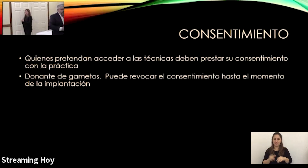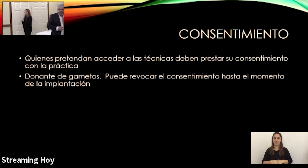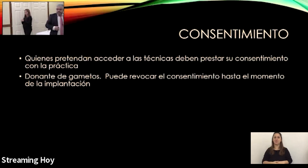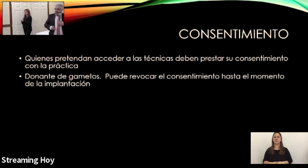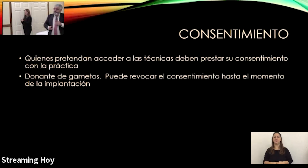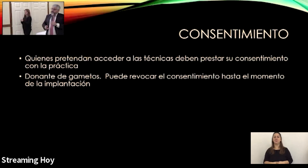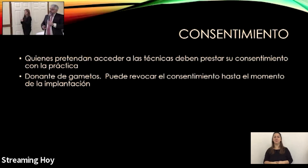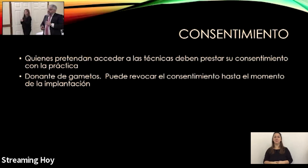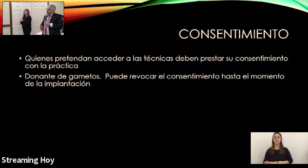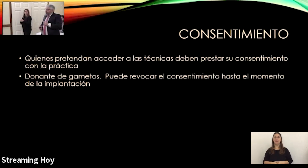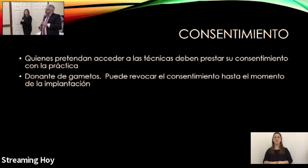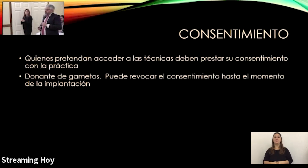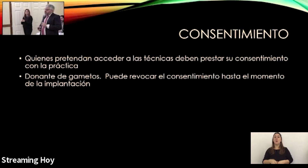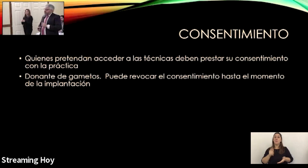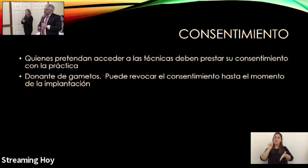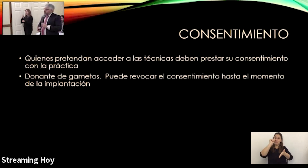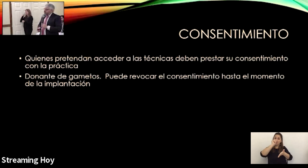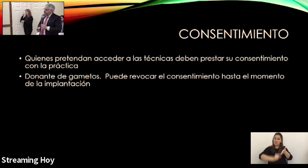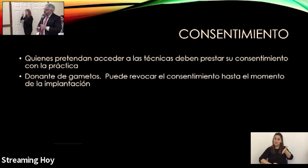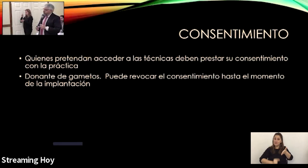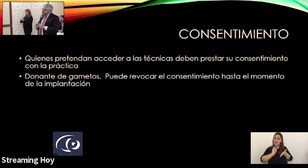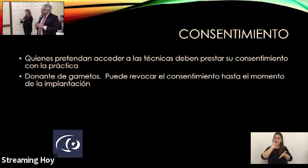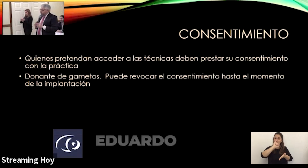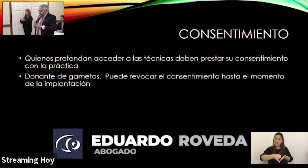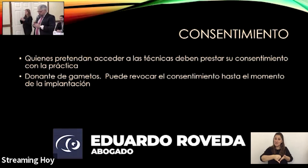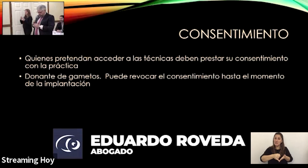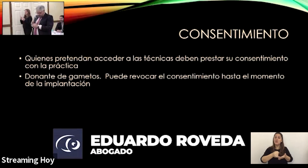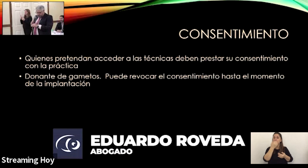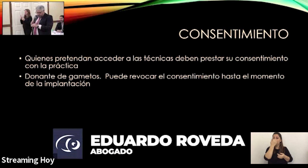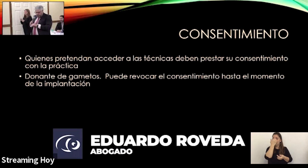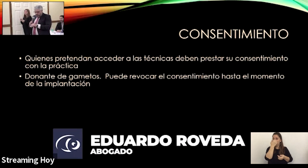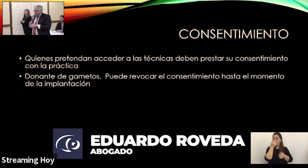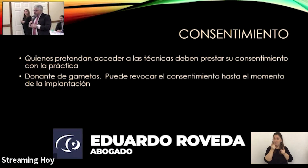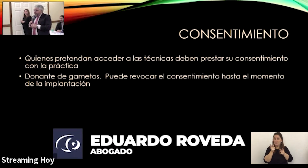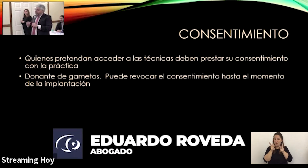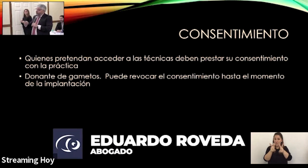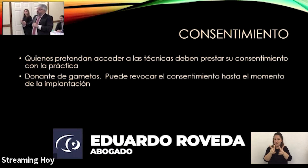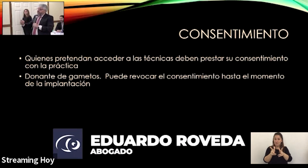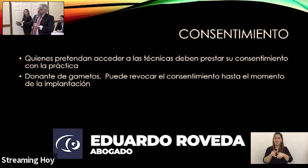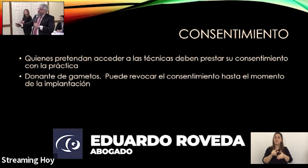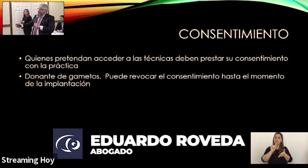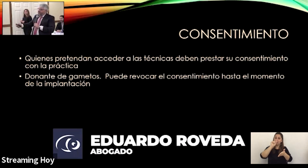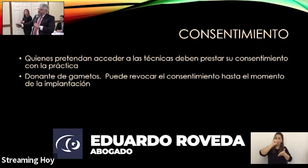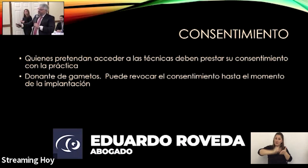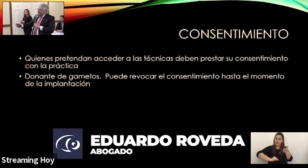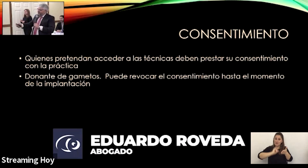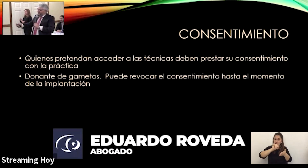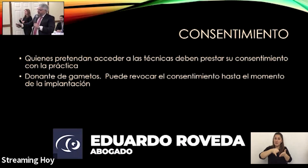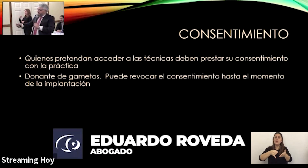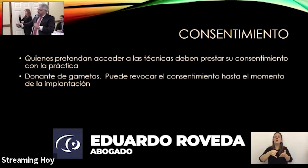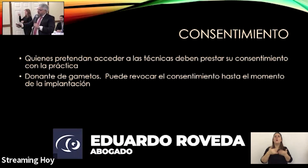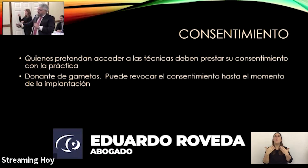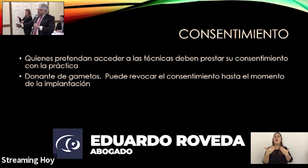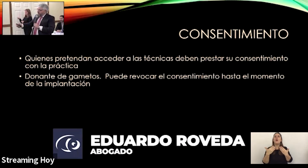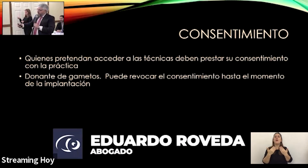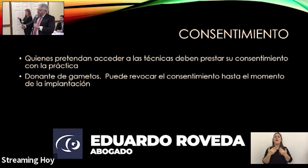el consentimiento también puede ser dado, como les adelantaba hace unos minutos, por el dador de